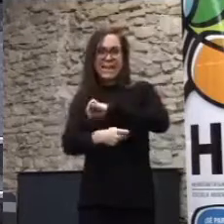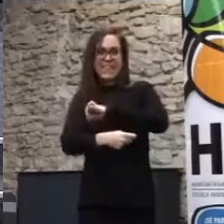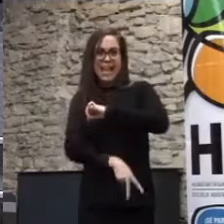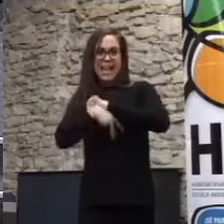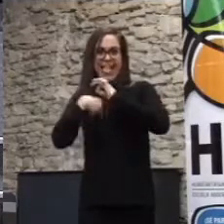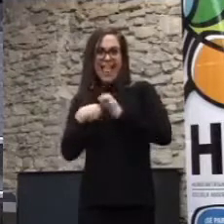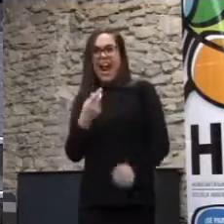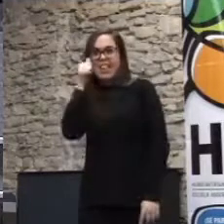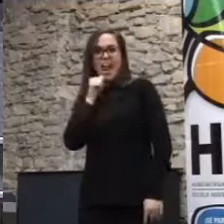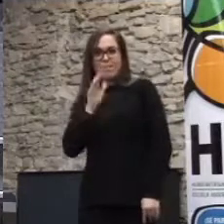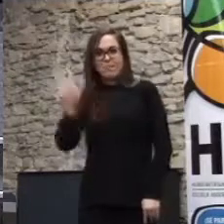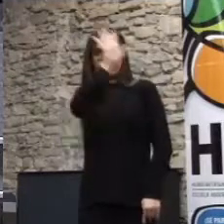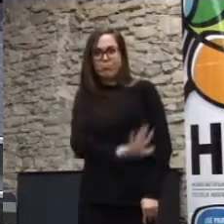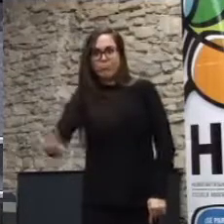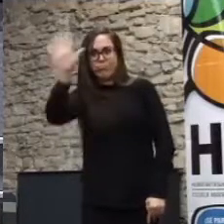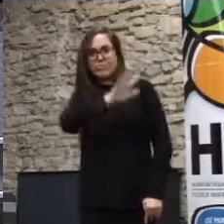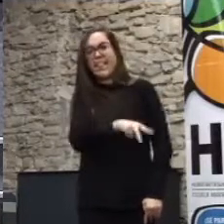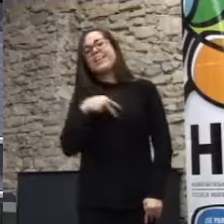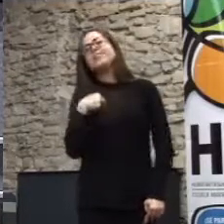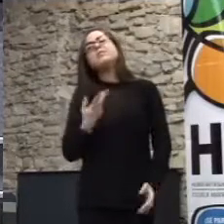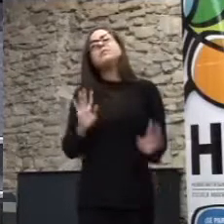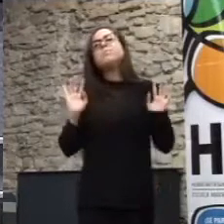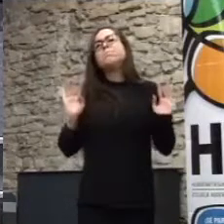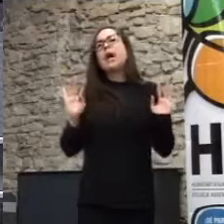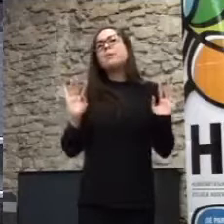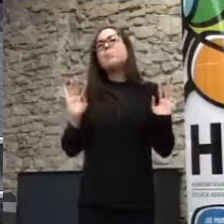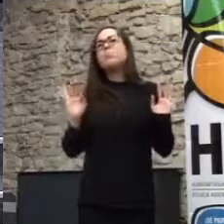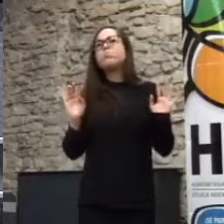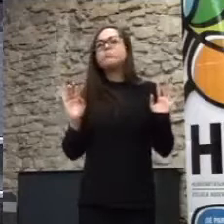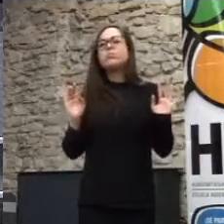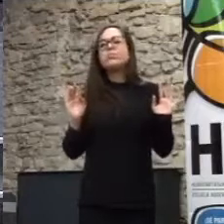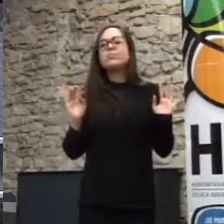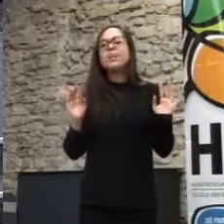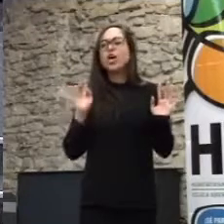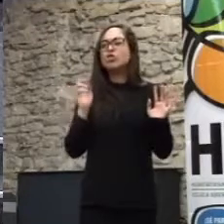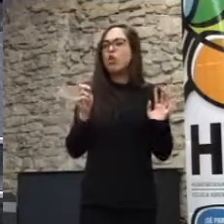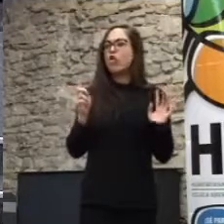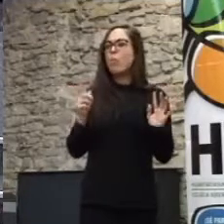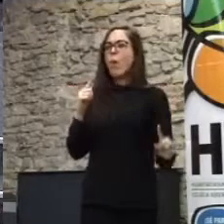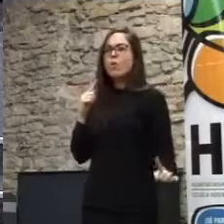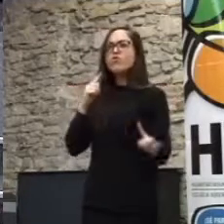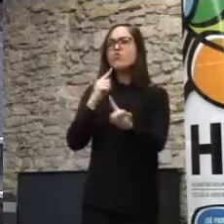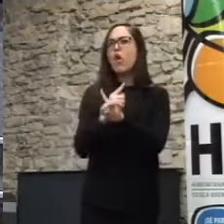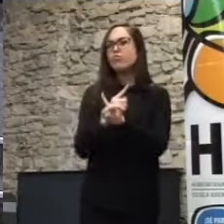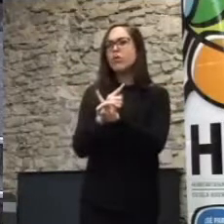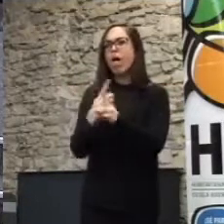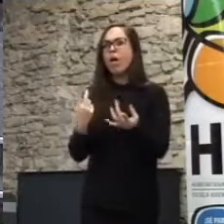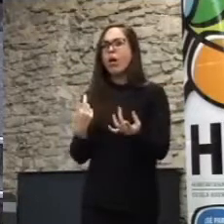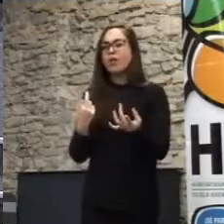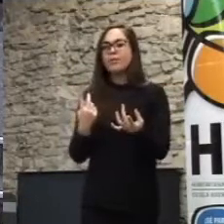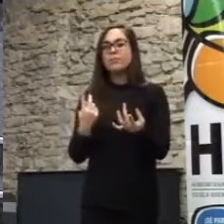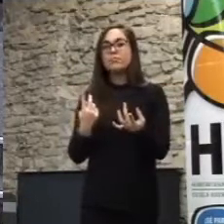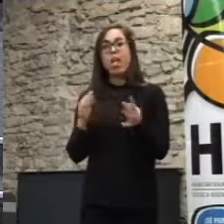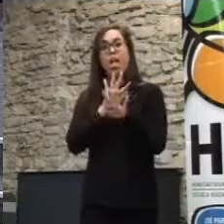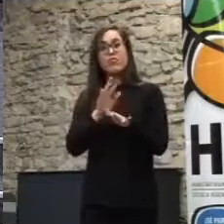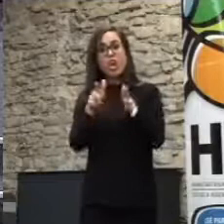Álava, pero no debemos perder de vista que no solo existe ese sentido crítico de estar en contra, que por un lado favorece el debate social,